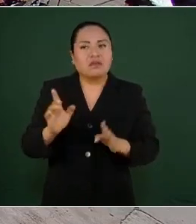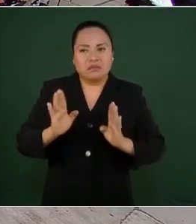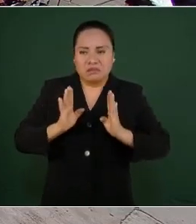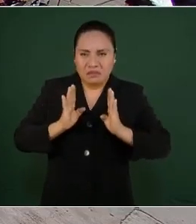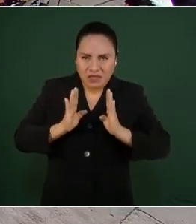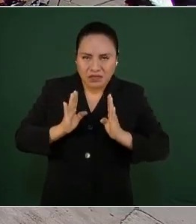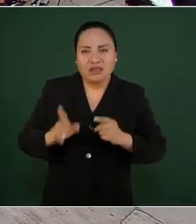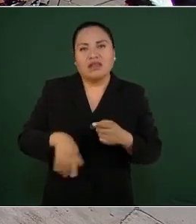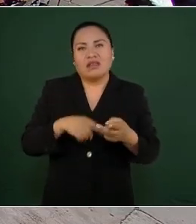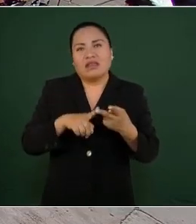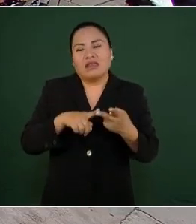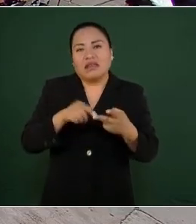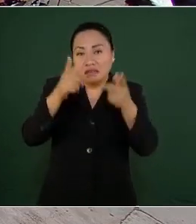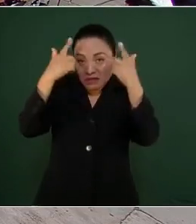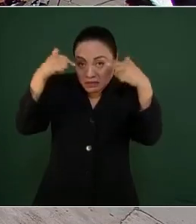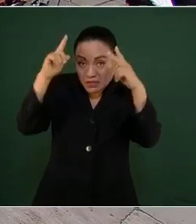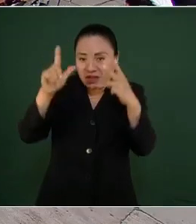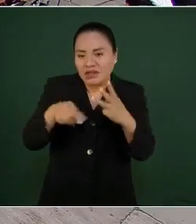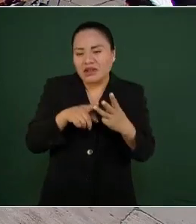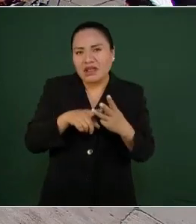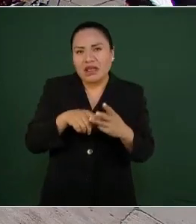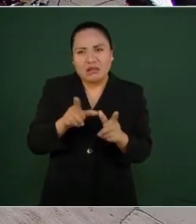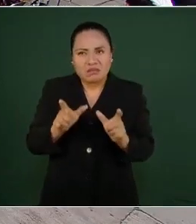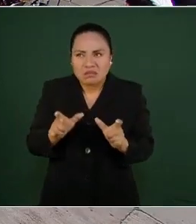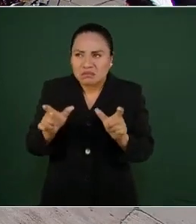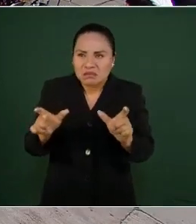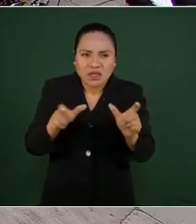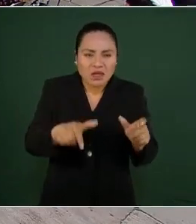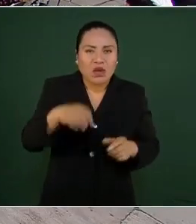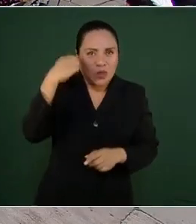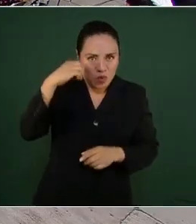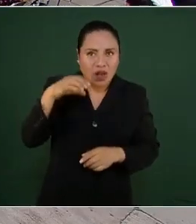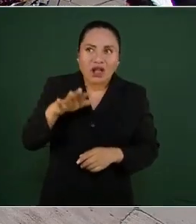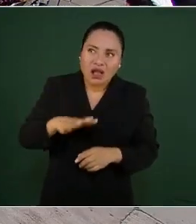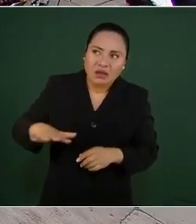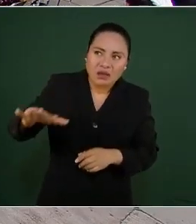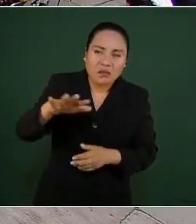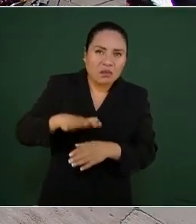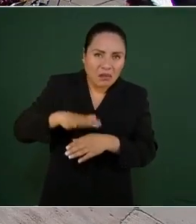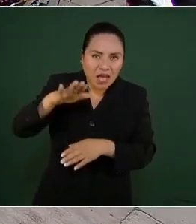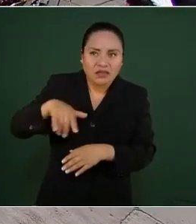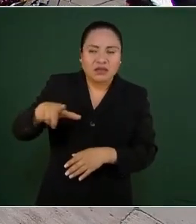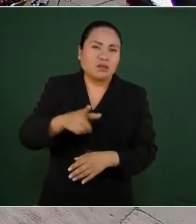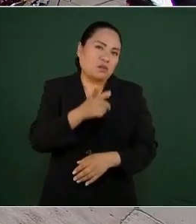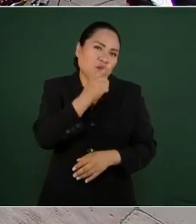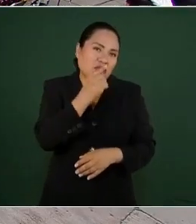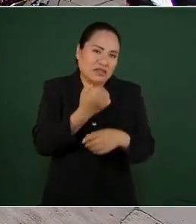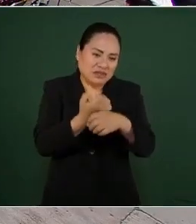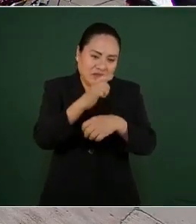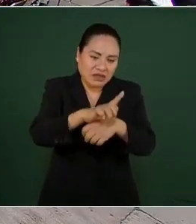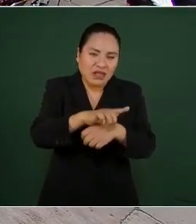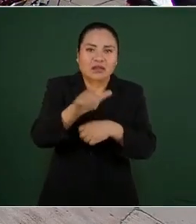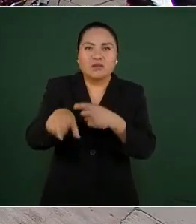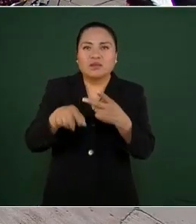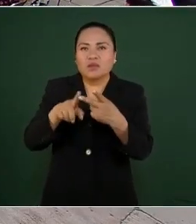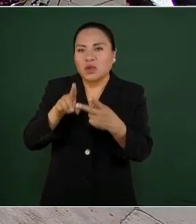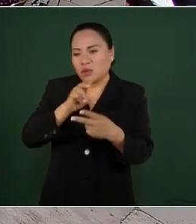de Marina y de Defensa en Oaxaca que los policías estatales y municipales.